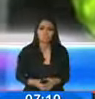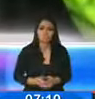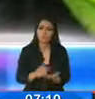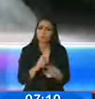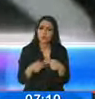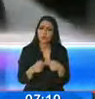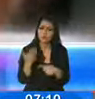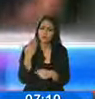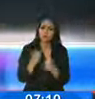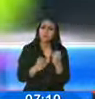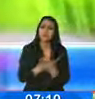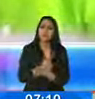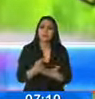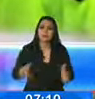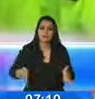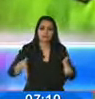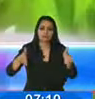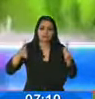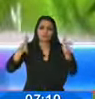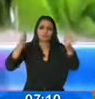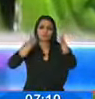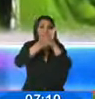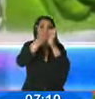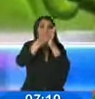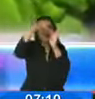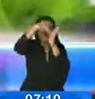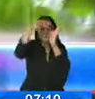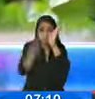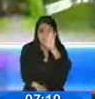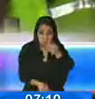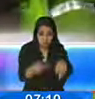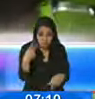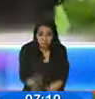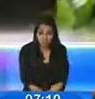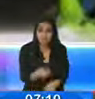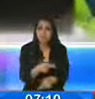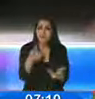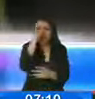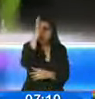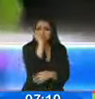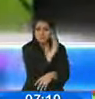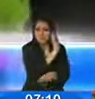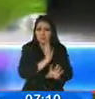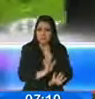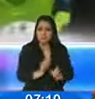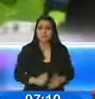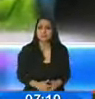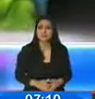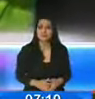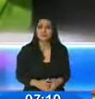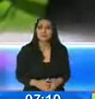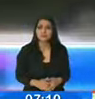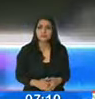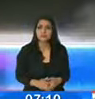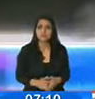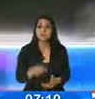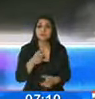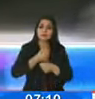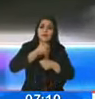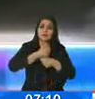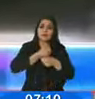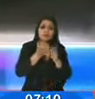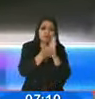semana luego de caer el andamio. Las personas fueron trasladadas hasta el Hospital Verde y Ceballos de esta ciudad. Que estaban en los andamios trabajando y